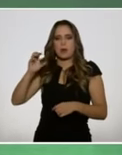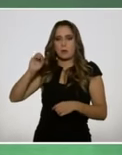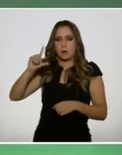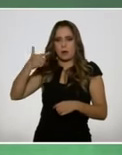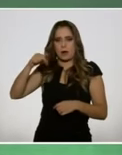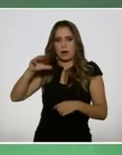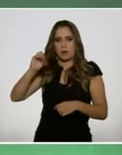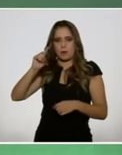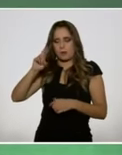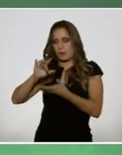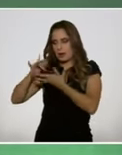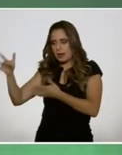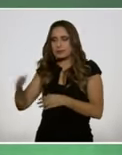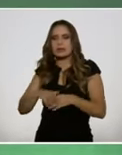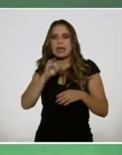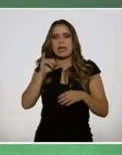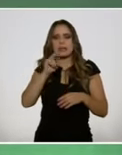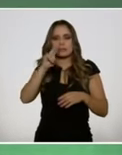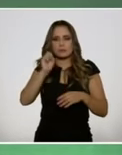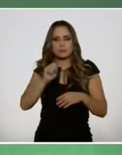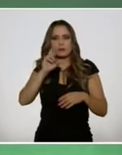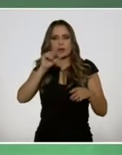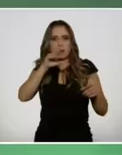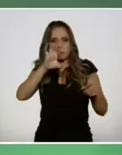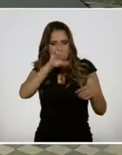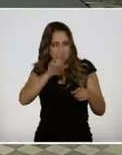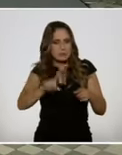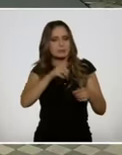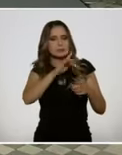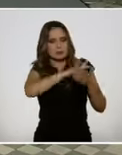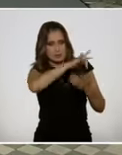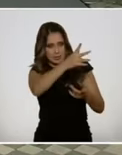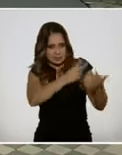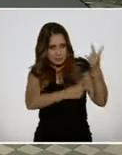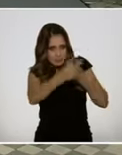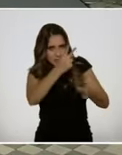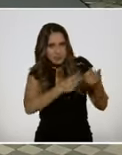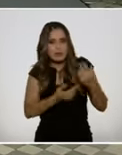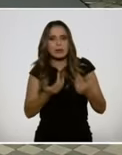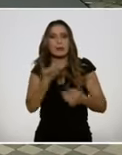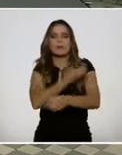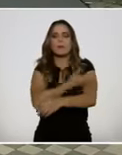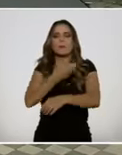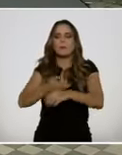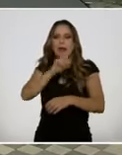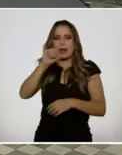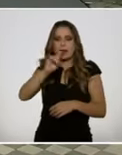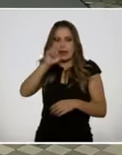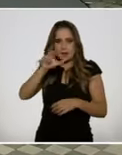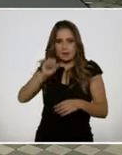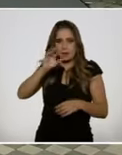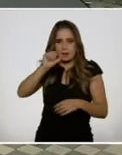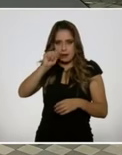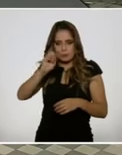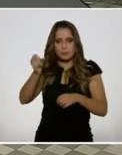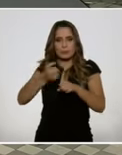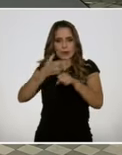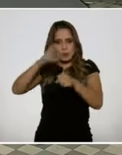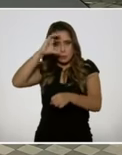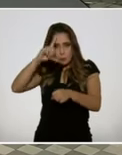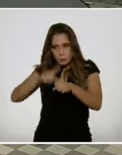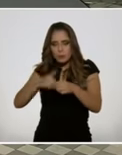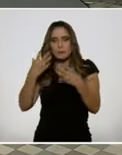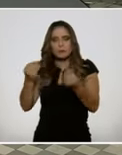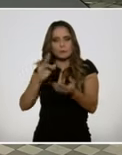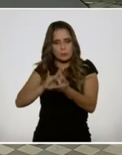compañera. A Jesús Ramírez, muchísimas gracias por estar aquí. A nuestra compañera Alejandra Fausto, muchas gracias. De